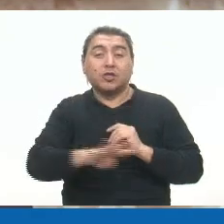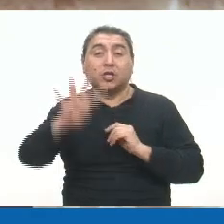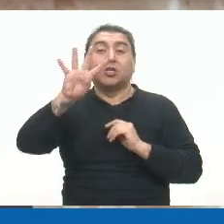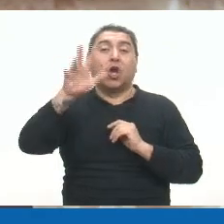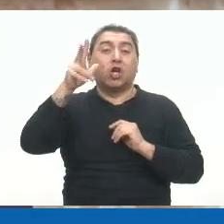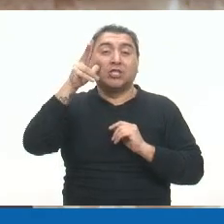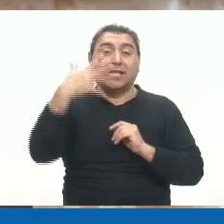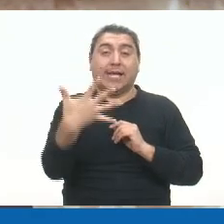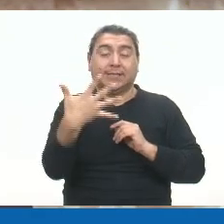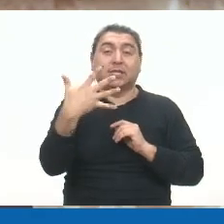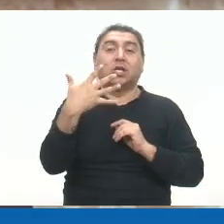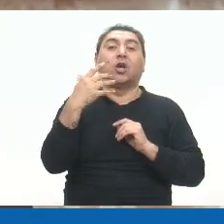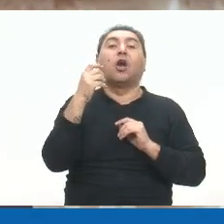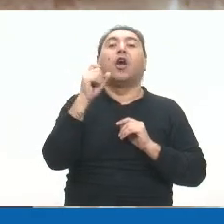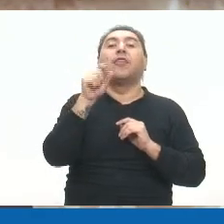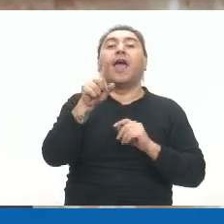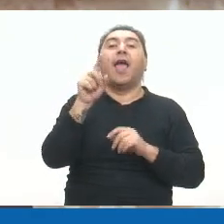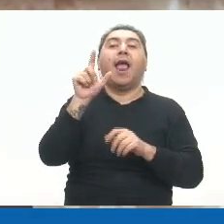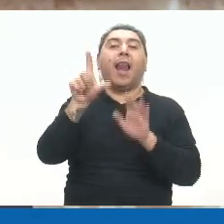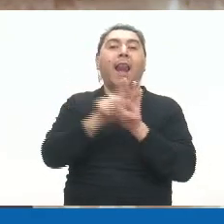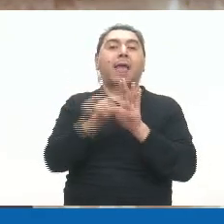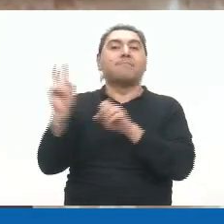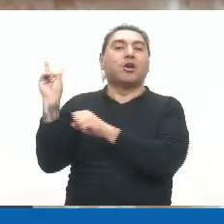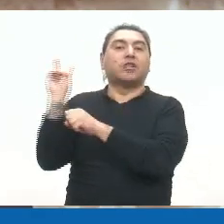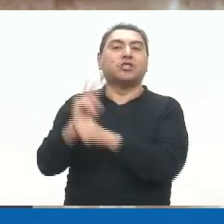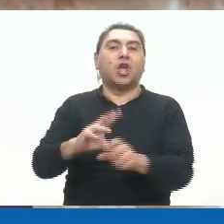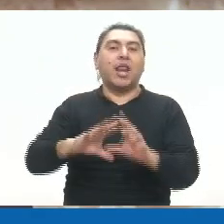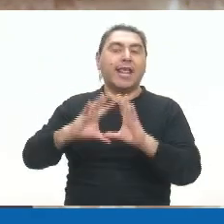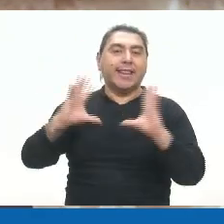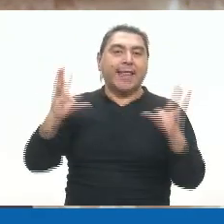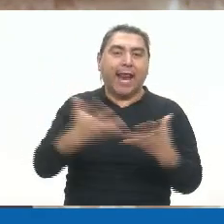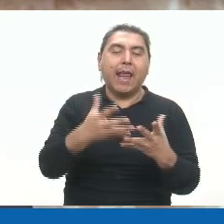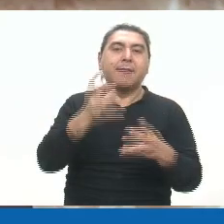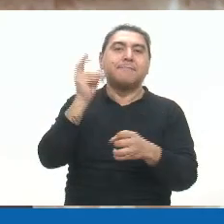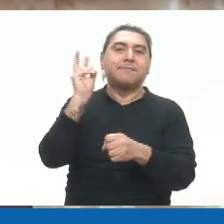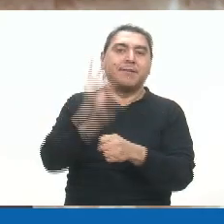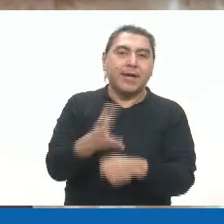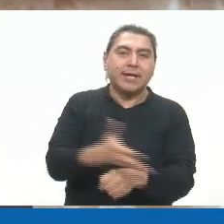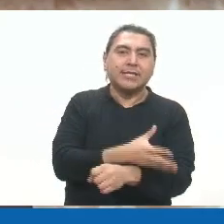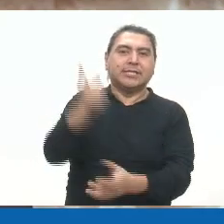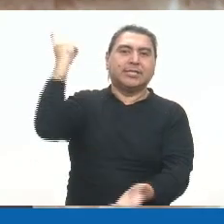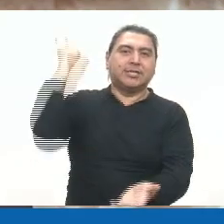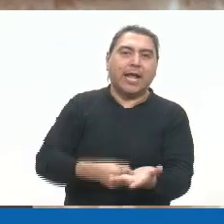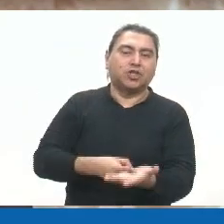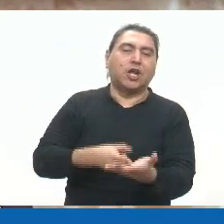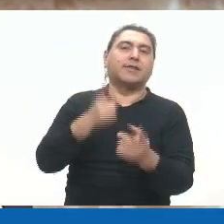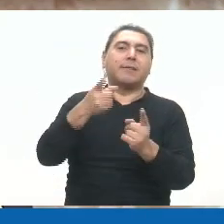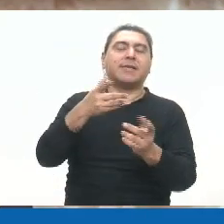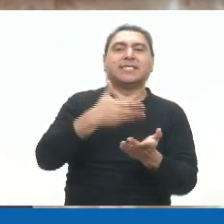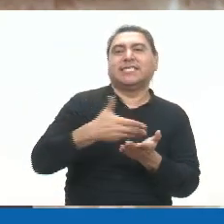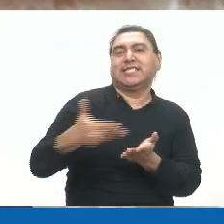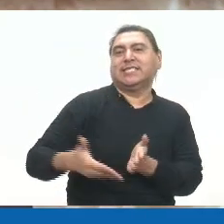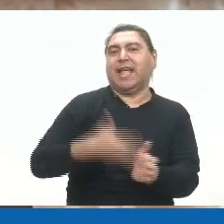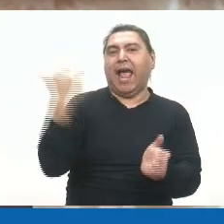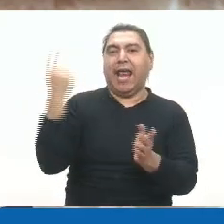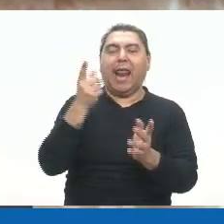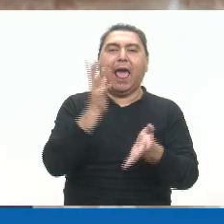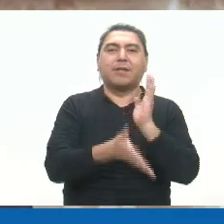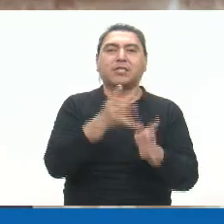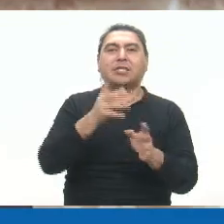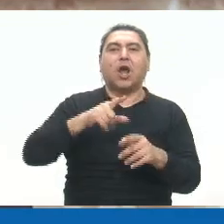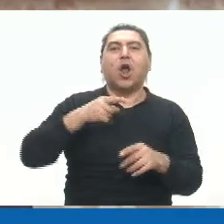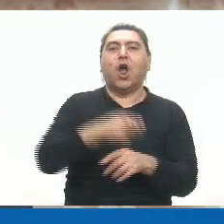26485 que es la ley de protección integral para prevenir sancionar y erradicar la violencia contra las mujeres en los